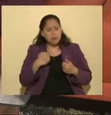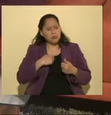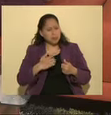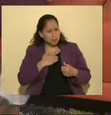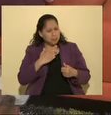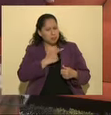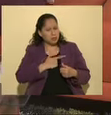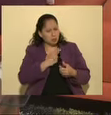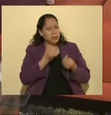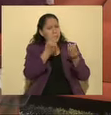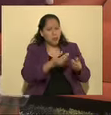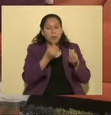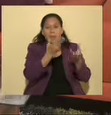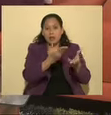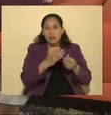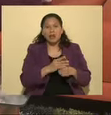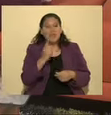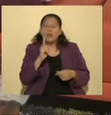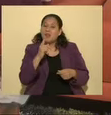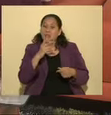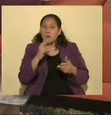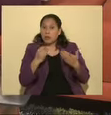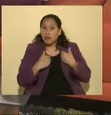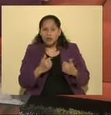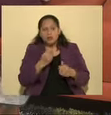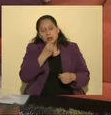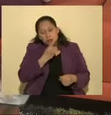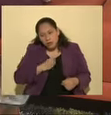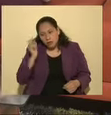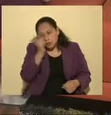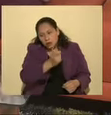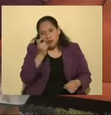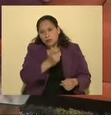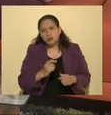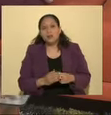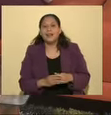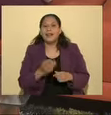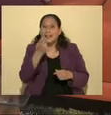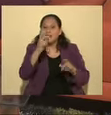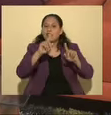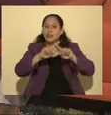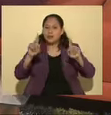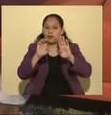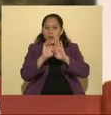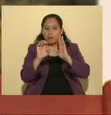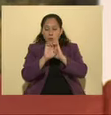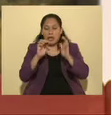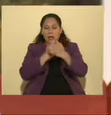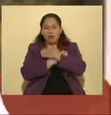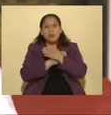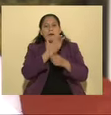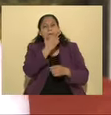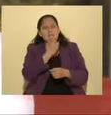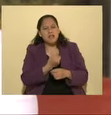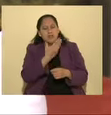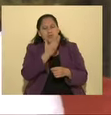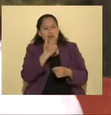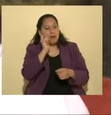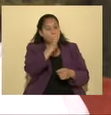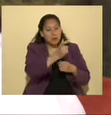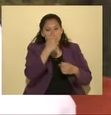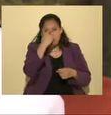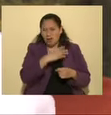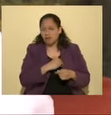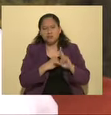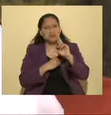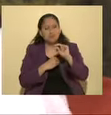alegría. Cuando comprende eso, porque influyen otras cosas y otra cuestión de la educación, como el machismo, que piensan que el dinero no va a ir destinado a los